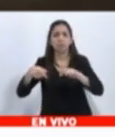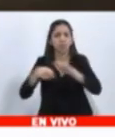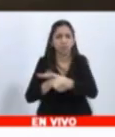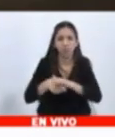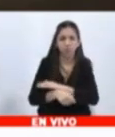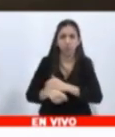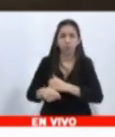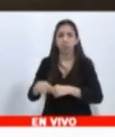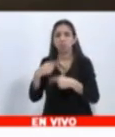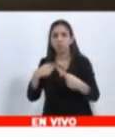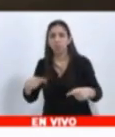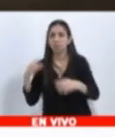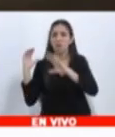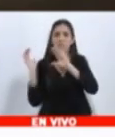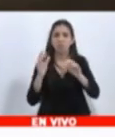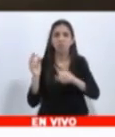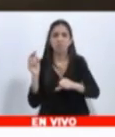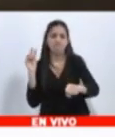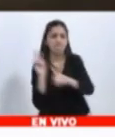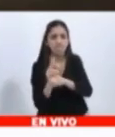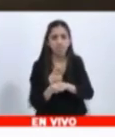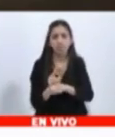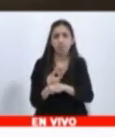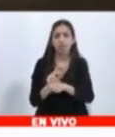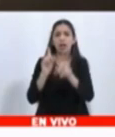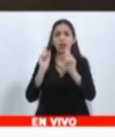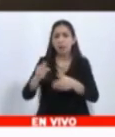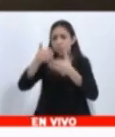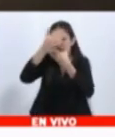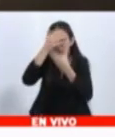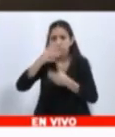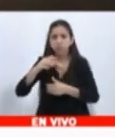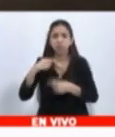contra la impunidad, la corrupción,